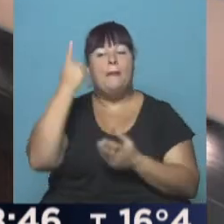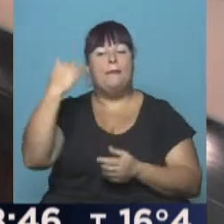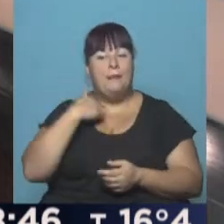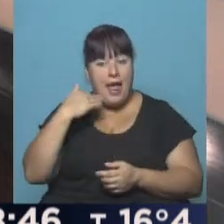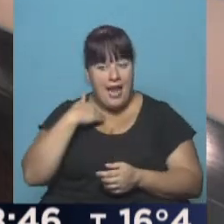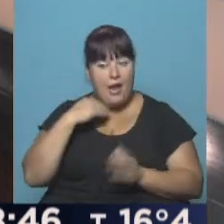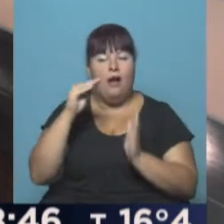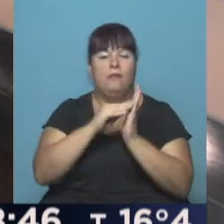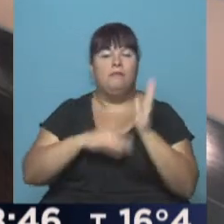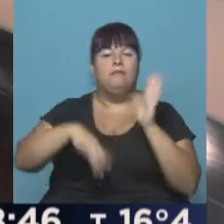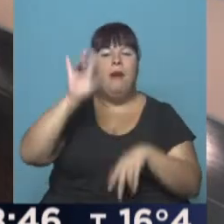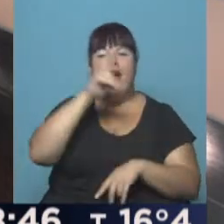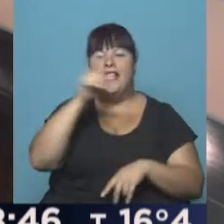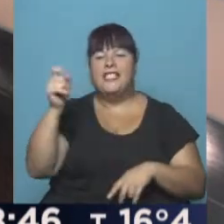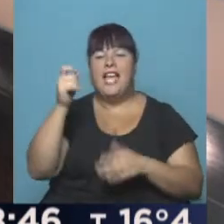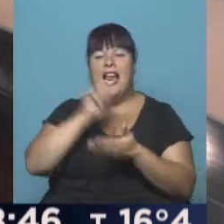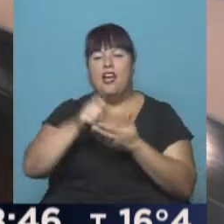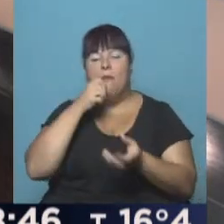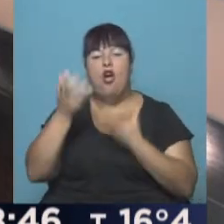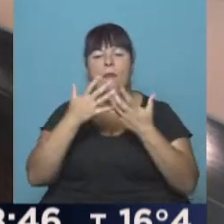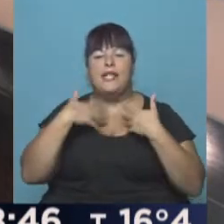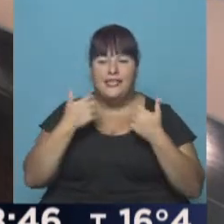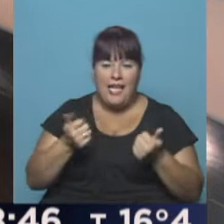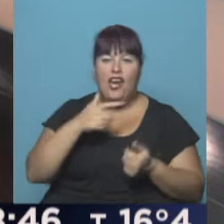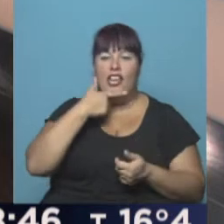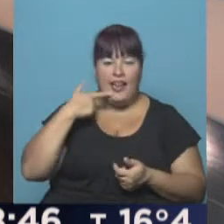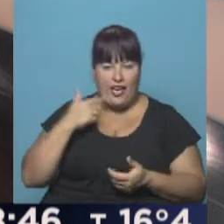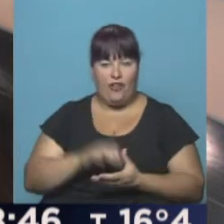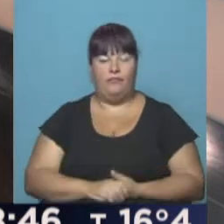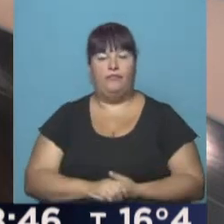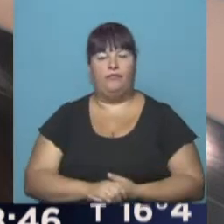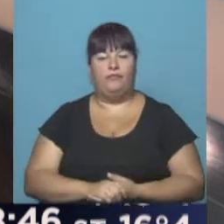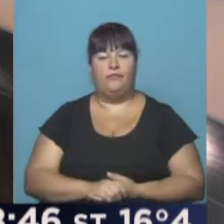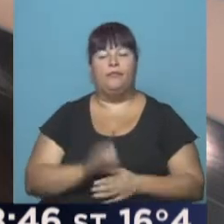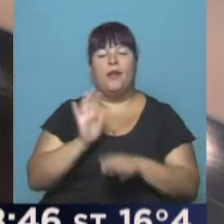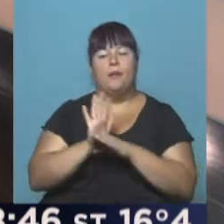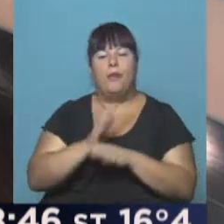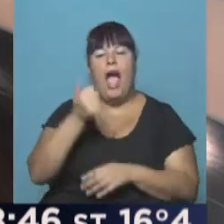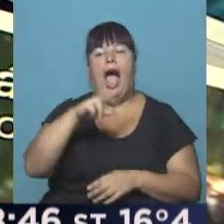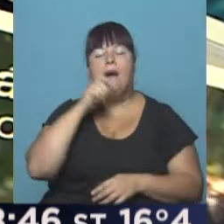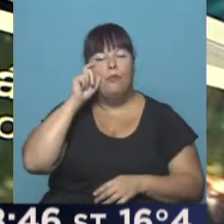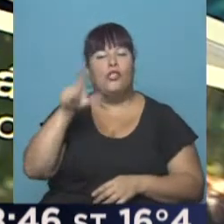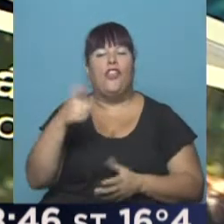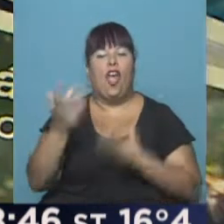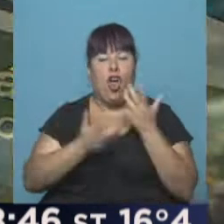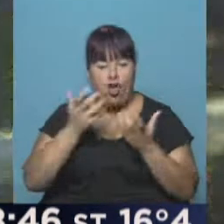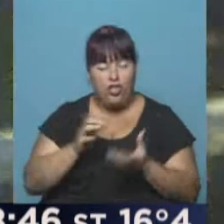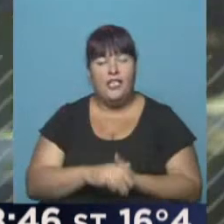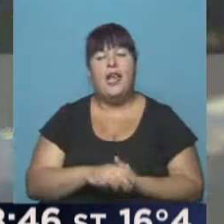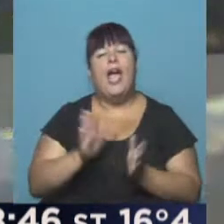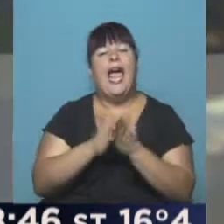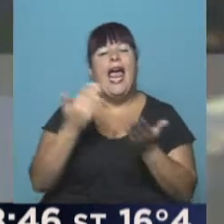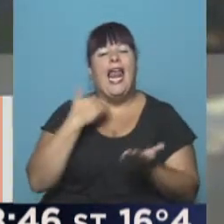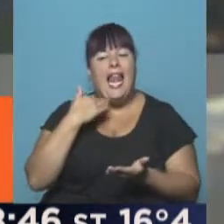está compuesto por más de 100 recetas para comer sano y rico. Se llama Apuntes de Cocina y es un libro